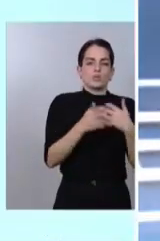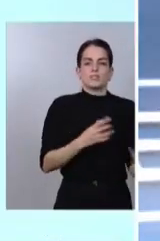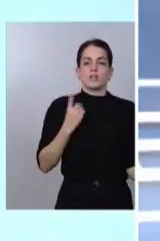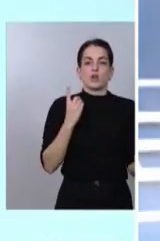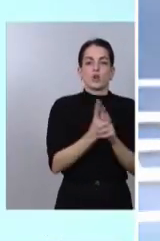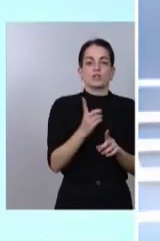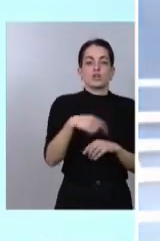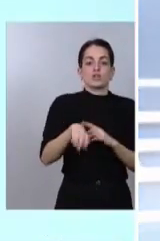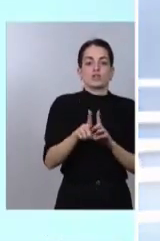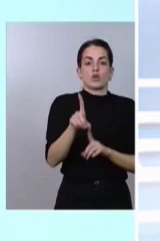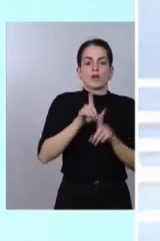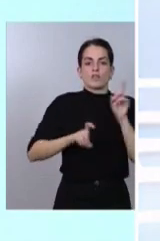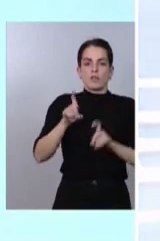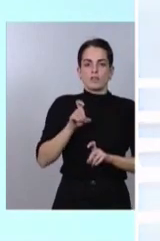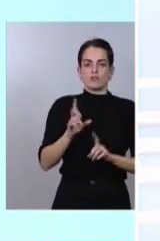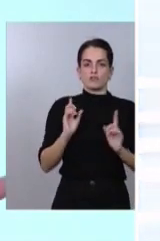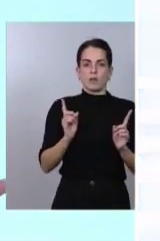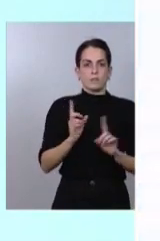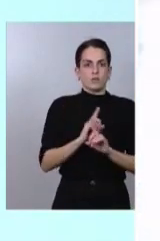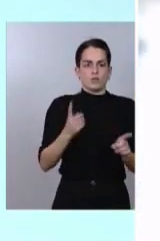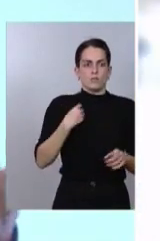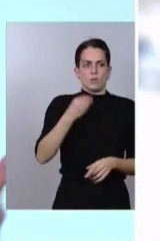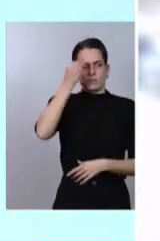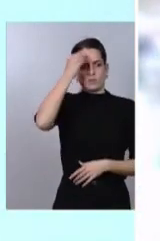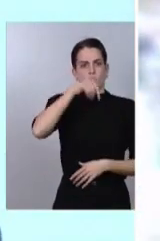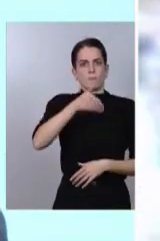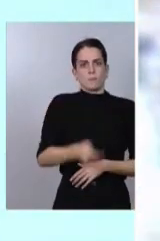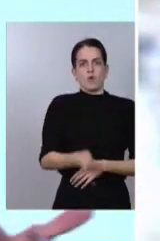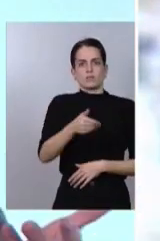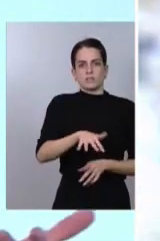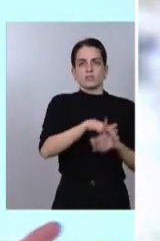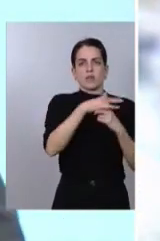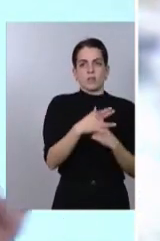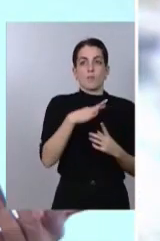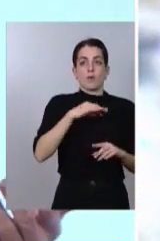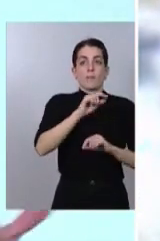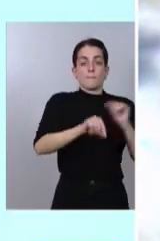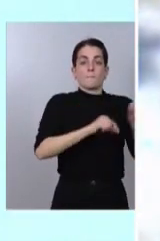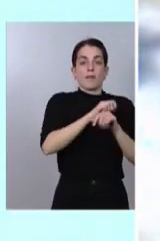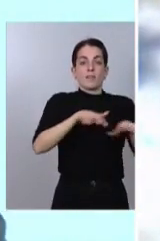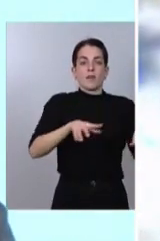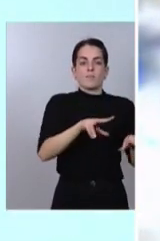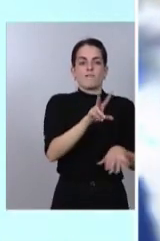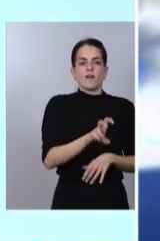aprobado mediante Real Decreto Ley. Esto al final lo que demuestra es que este Gobierno, pues todo él en sí es una chapuza magnífica.